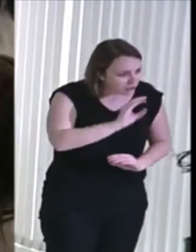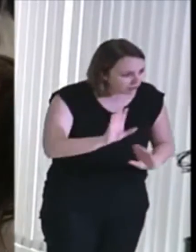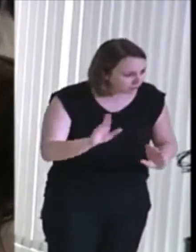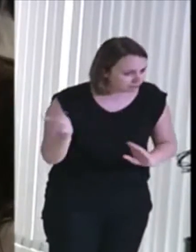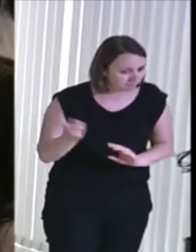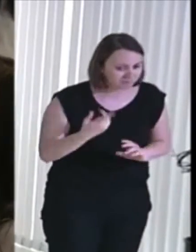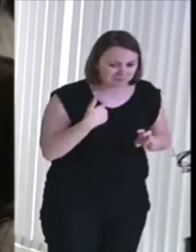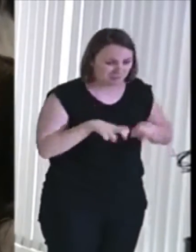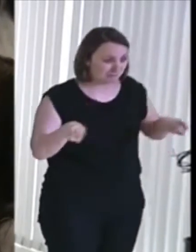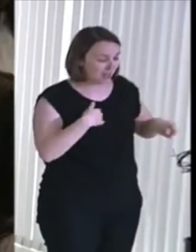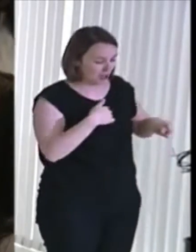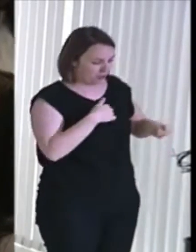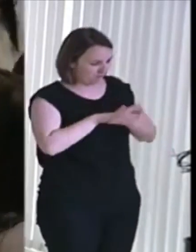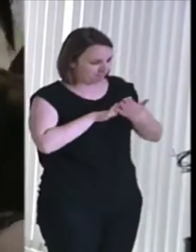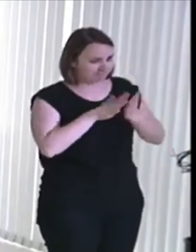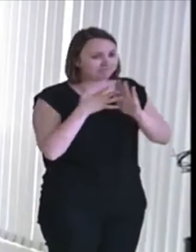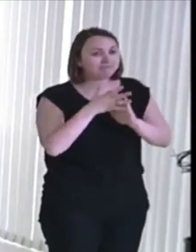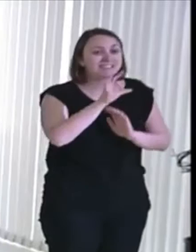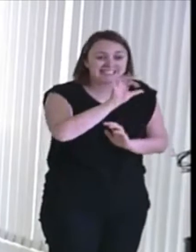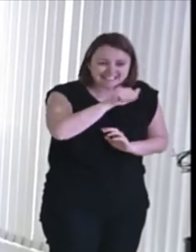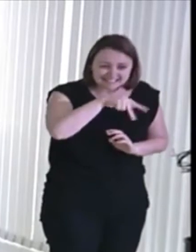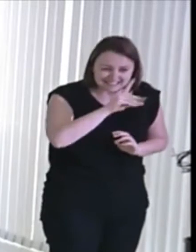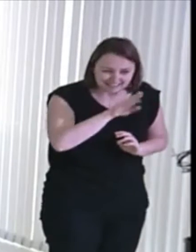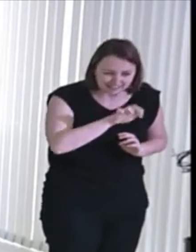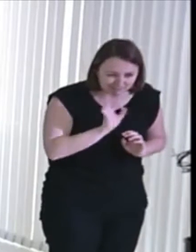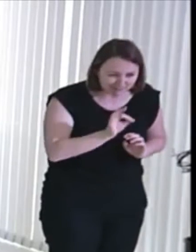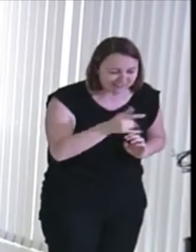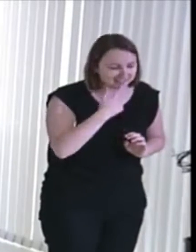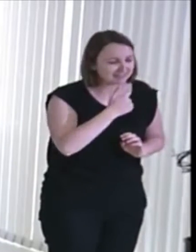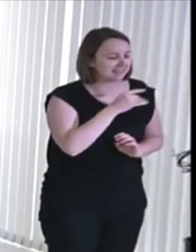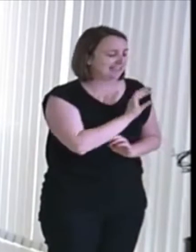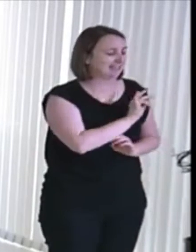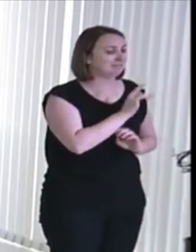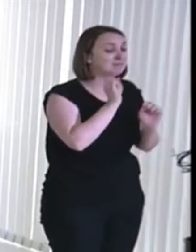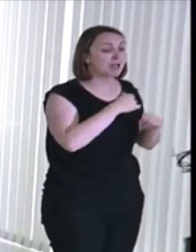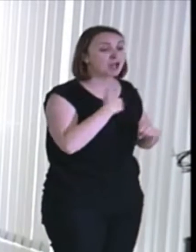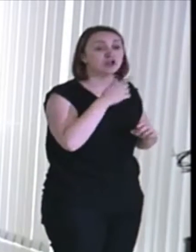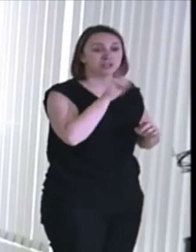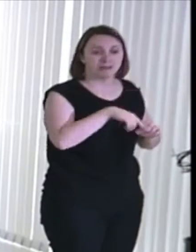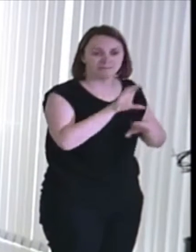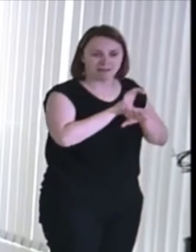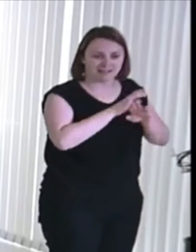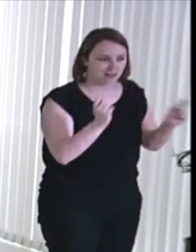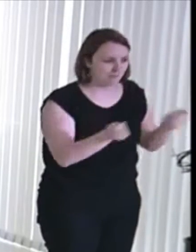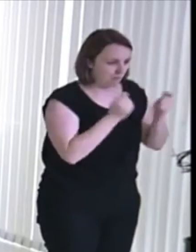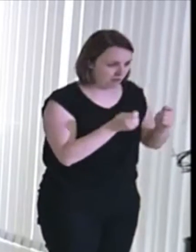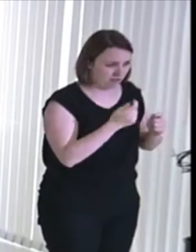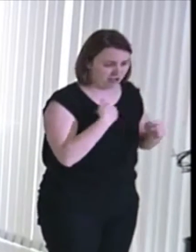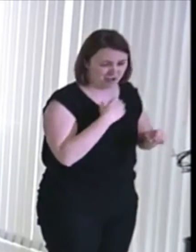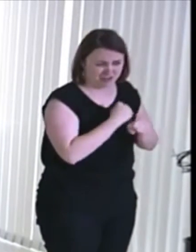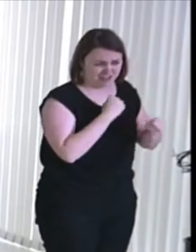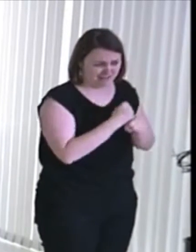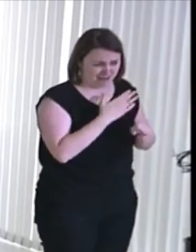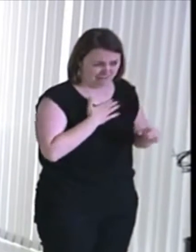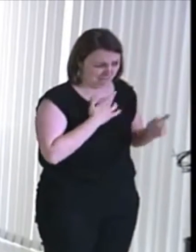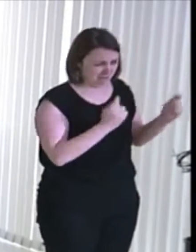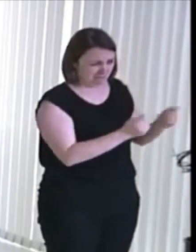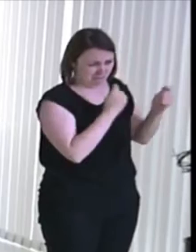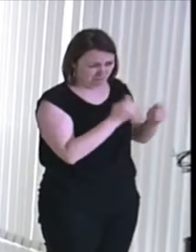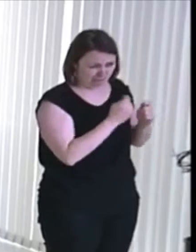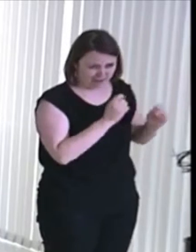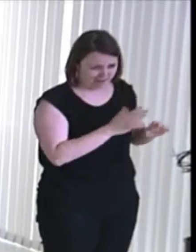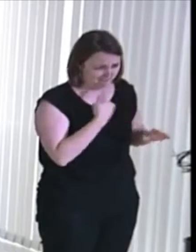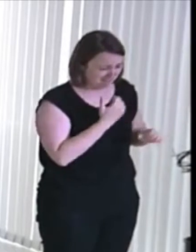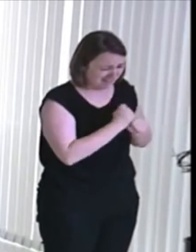a contestar, ¿vale? Sí. Sandra, ¿cómo has dicho que te llamabas, Sandra? Sí. Yo también estudié publicidad y trabajé muy poco en el mundo corporativo